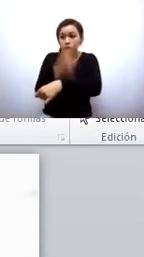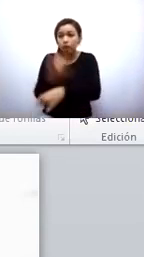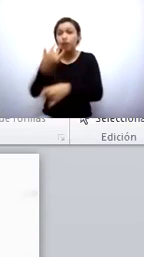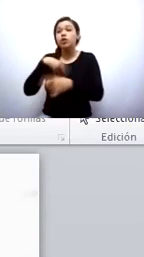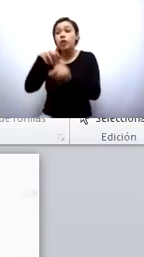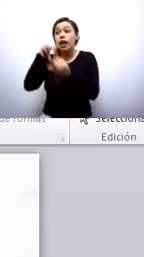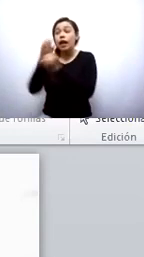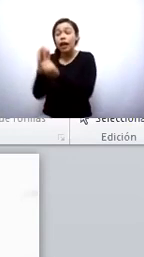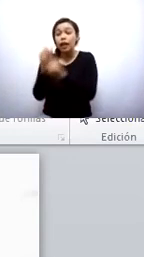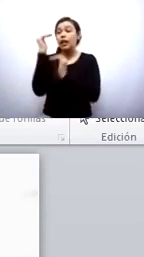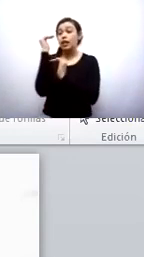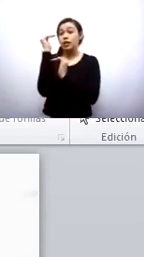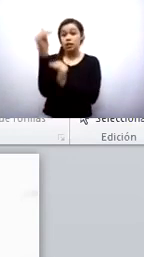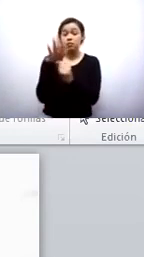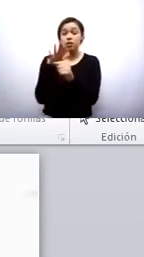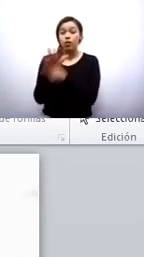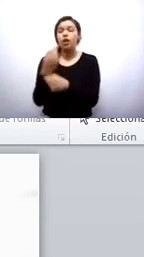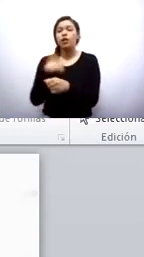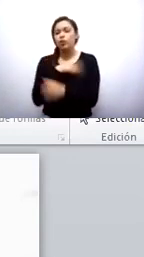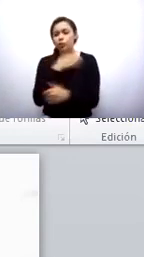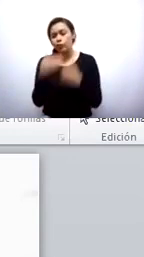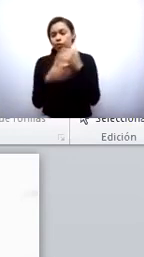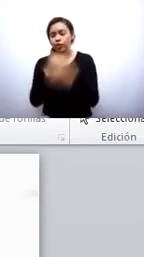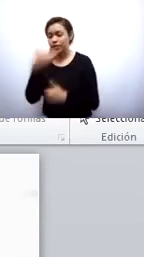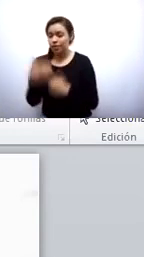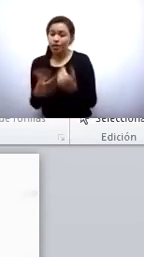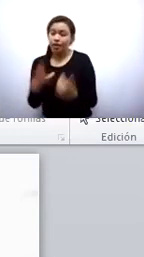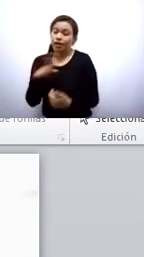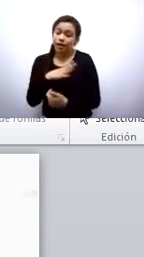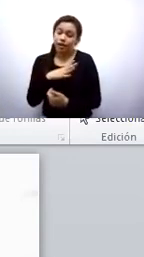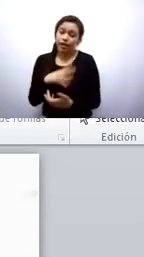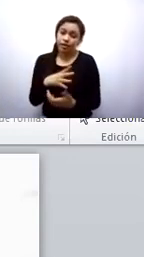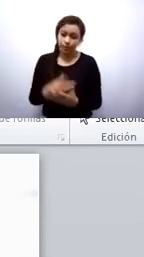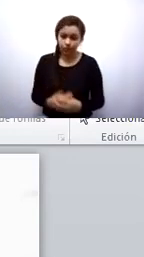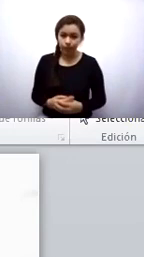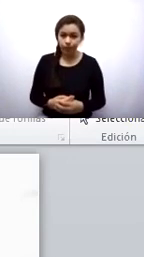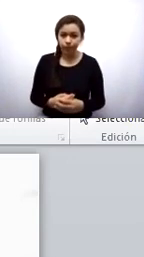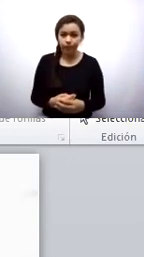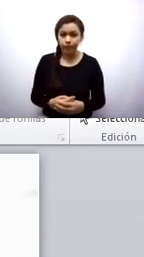cuanto a las limitantes que nuestros procesos de innovación están teniendo.